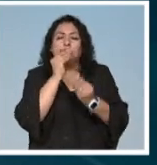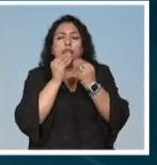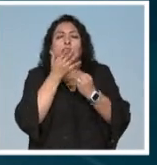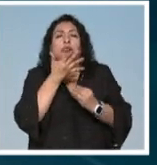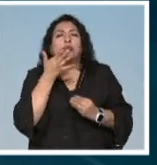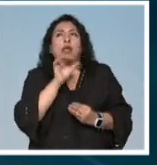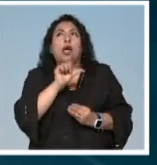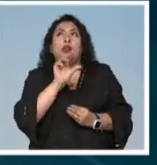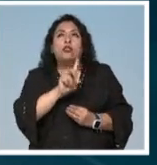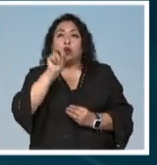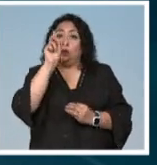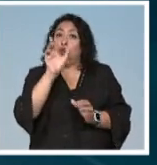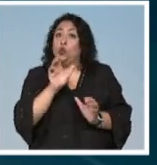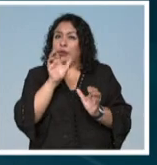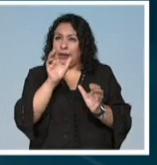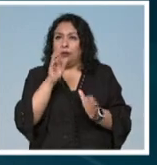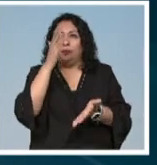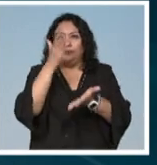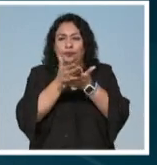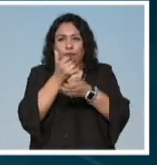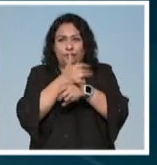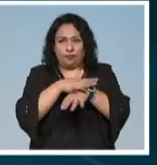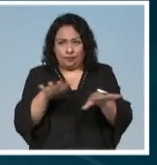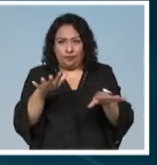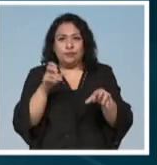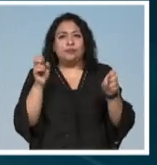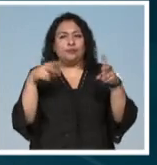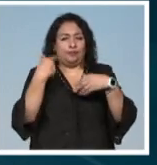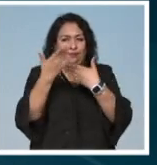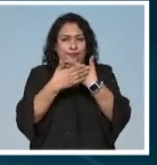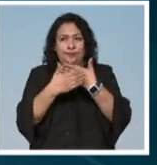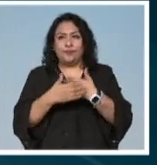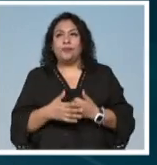del manjar de los dioses con prudencia. Hasta aquí la información. Nos vemos en la próxima.